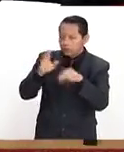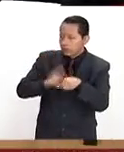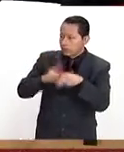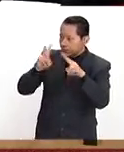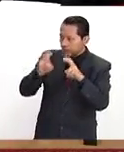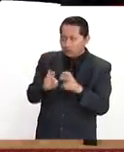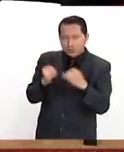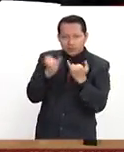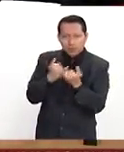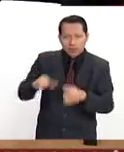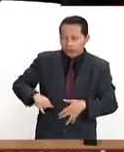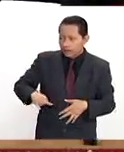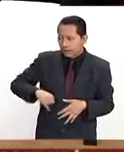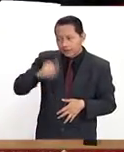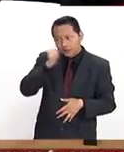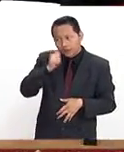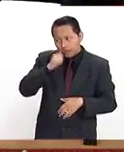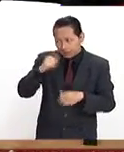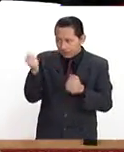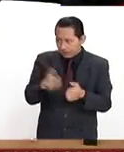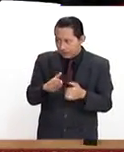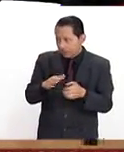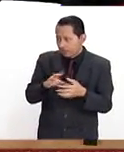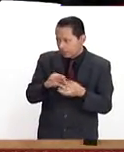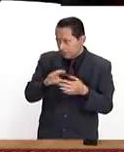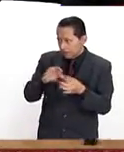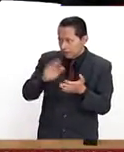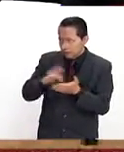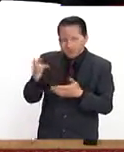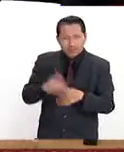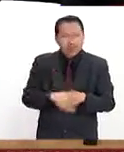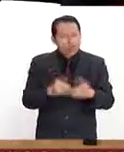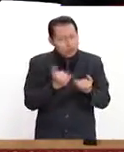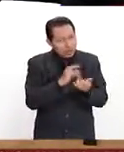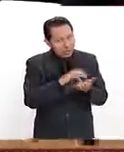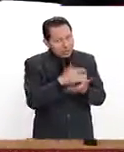temas de interés, como siempre los traes sobre la mesa. Gracias. Gracias, al contrario, buen día. Gracias. Buen día.